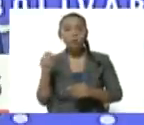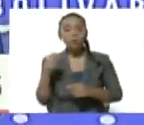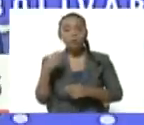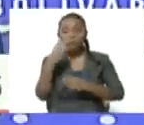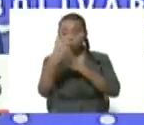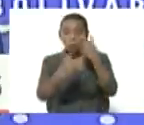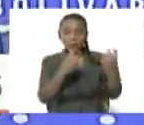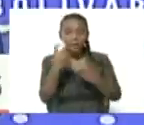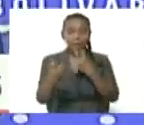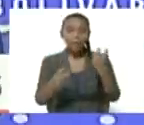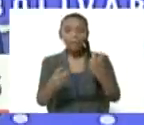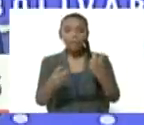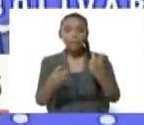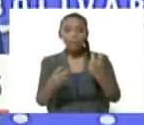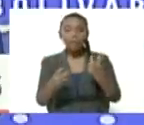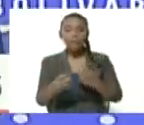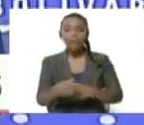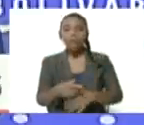industria, etcétera.